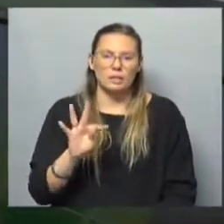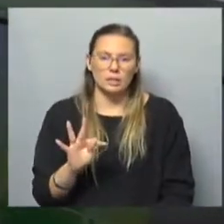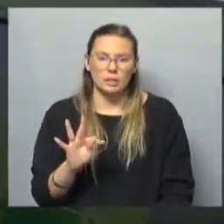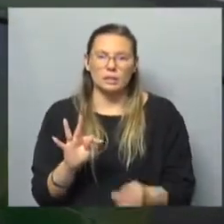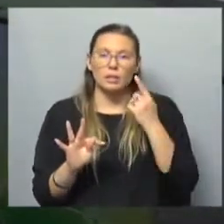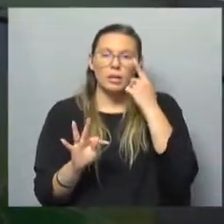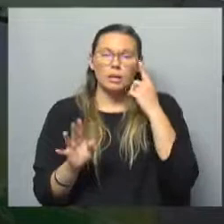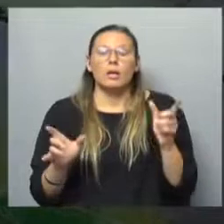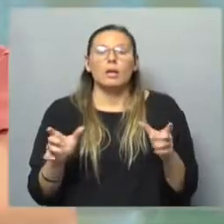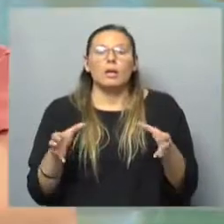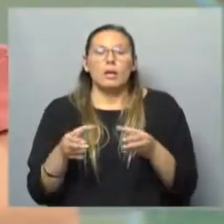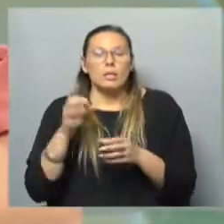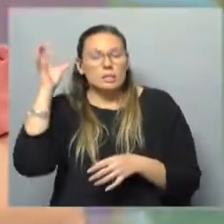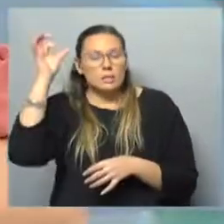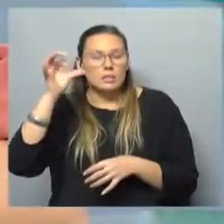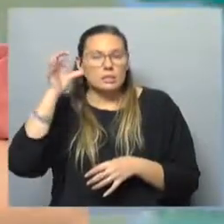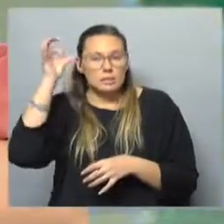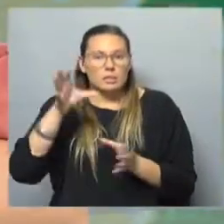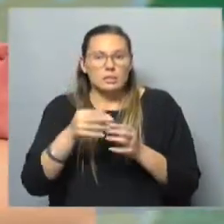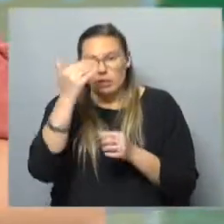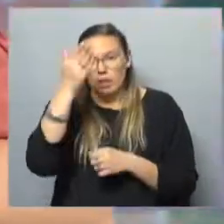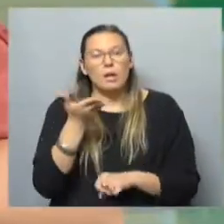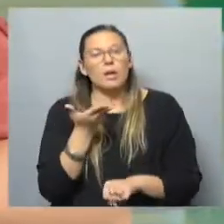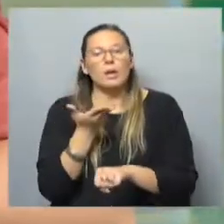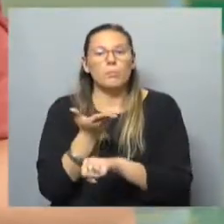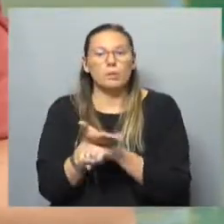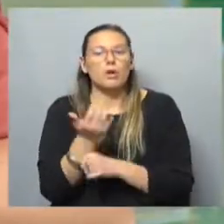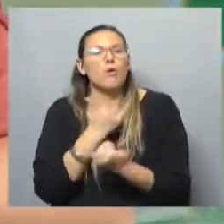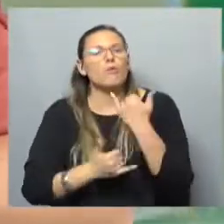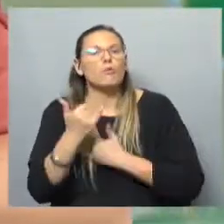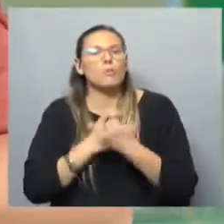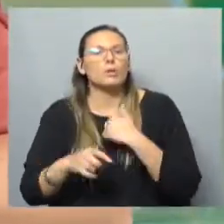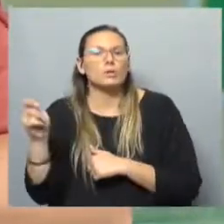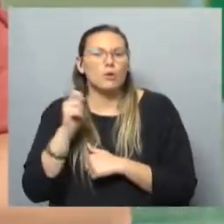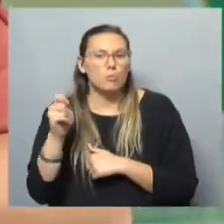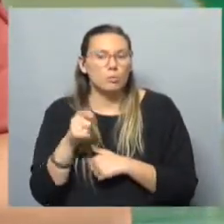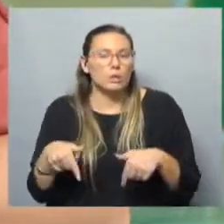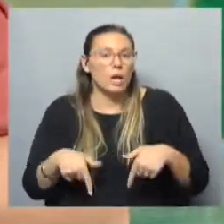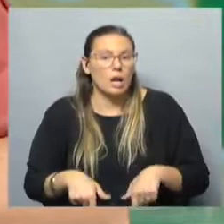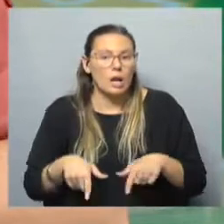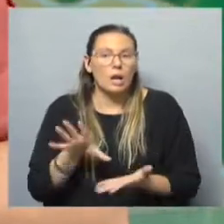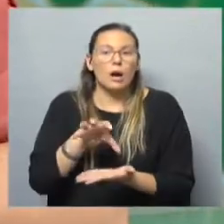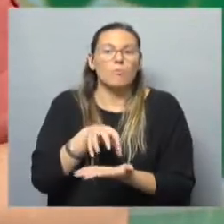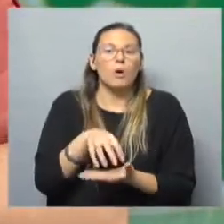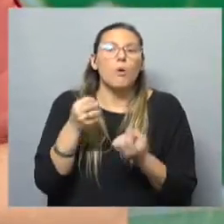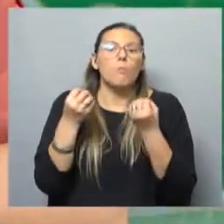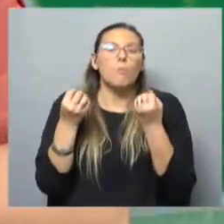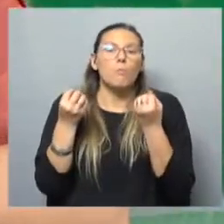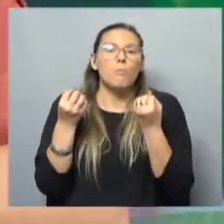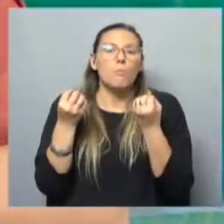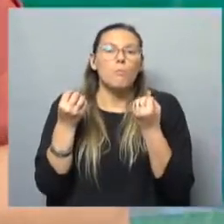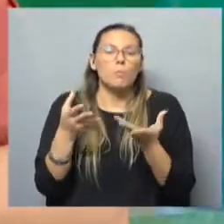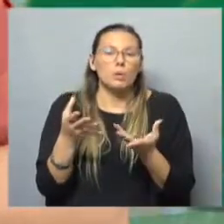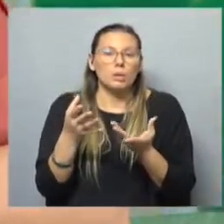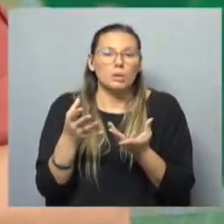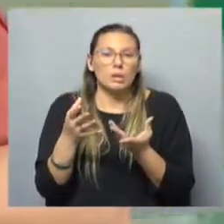La bancada de senadores del Frente Amplio resolvió ayer hacer un pedido de información pública a Cancillería porque les quedaron